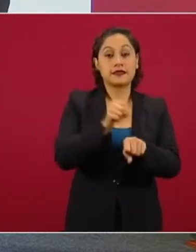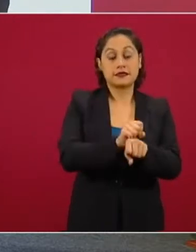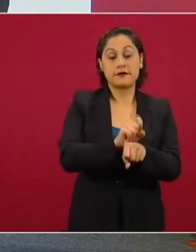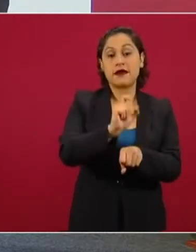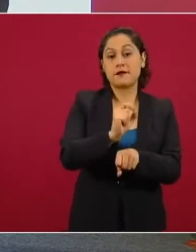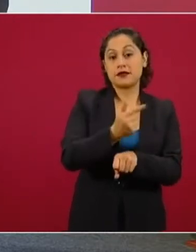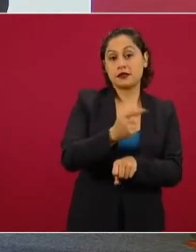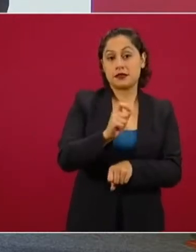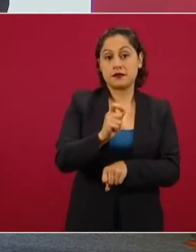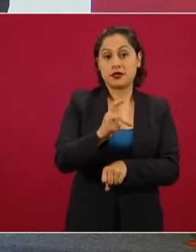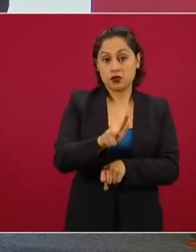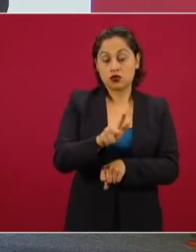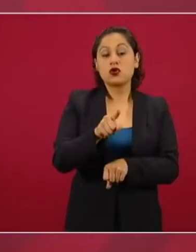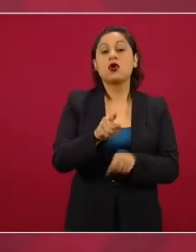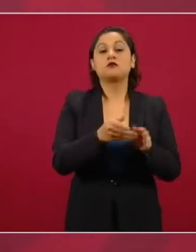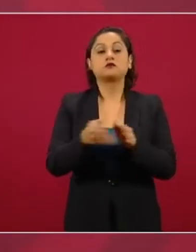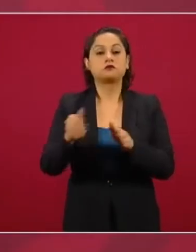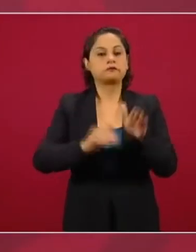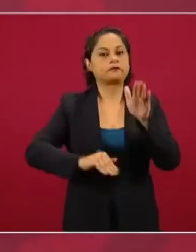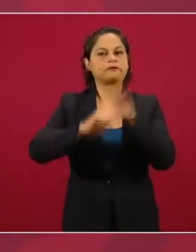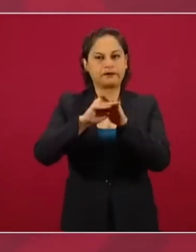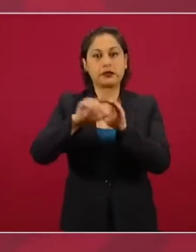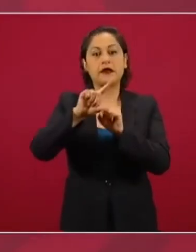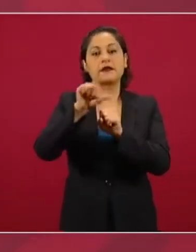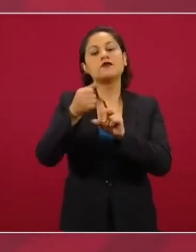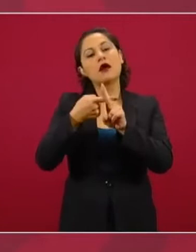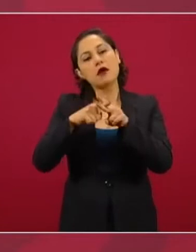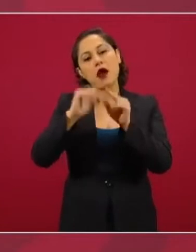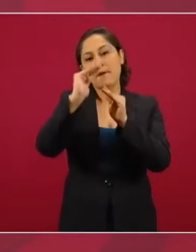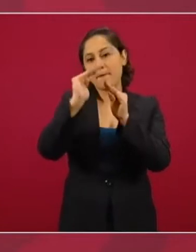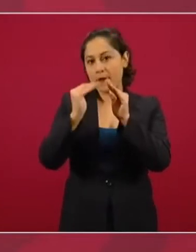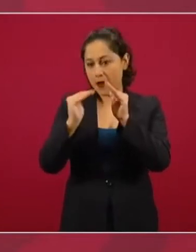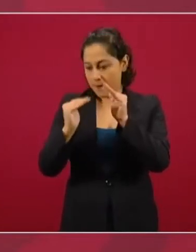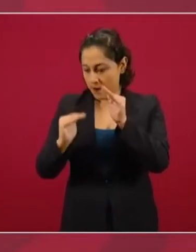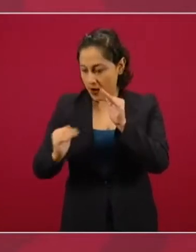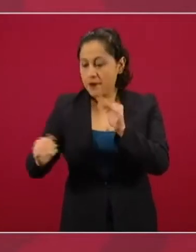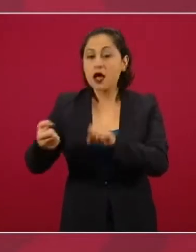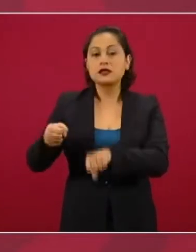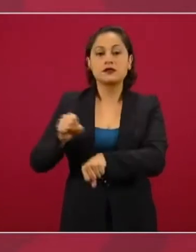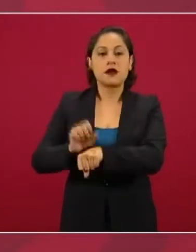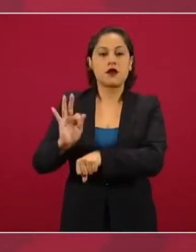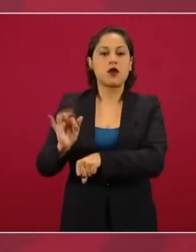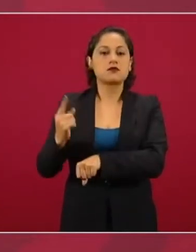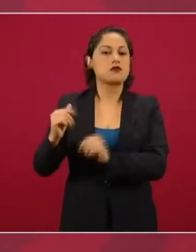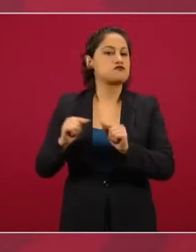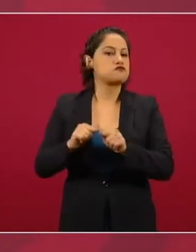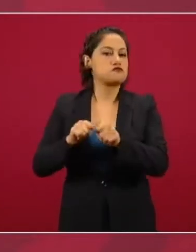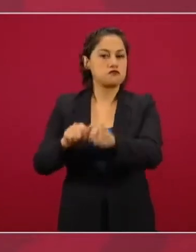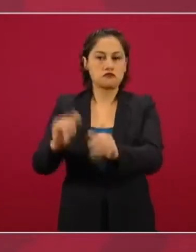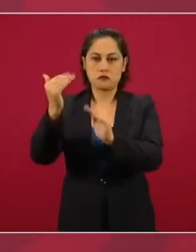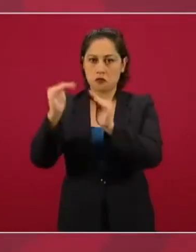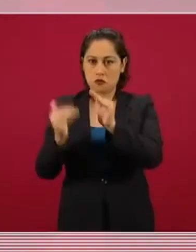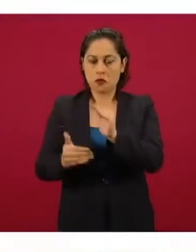y 28. Después tuvimos una reducción que ha sido sostenida hasta la semana 41 y en este cambio entre la